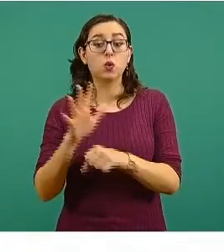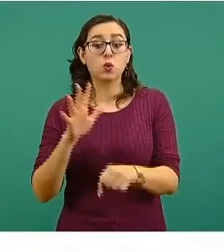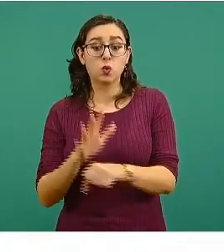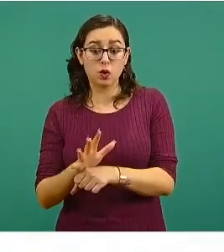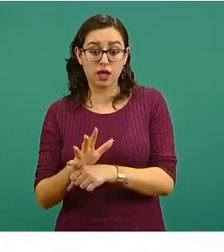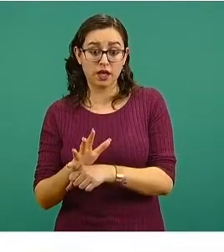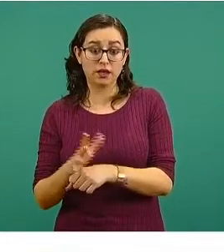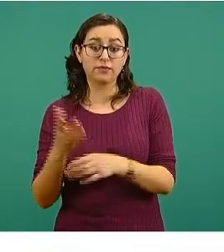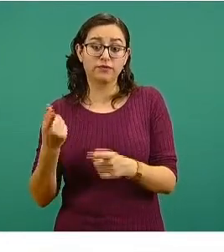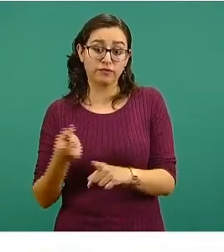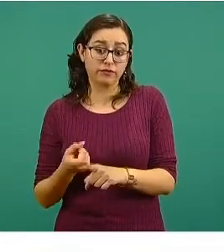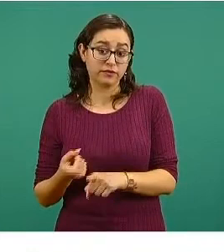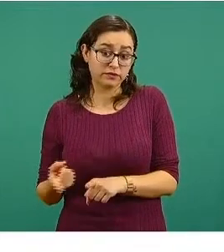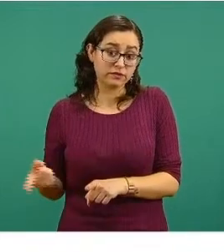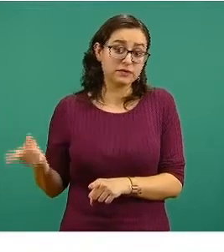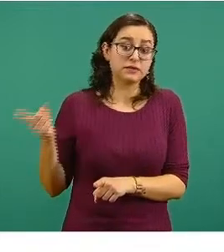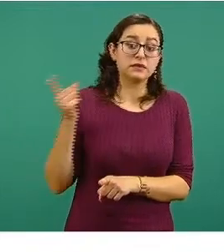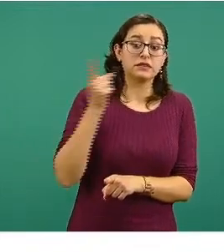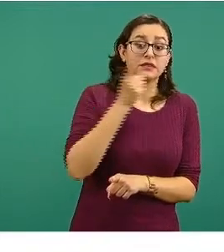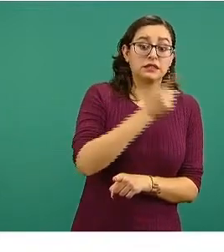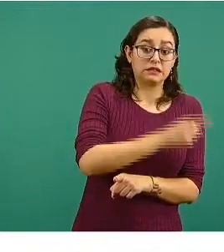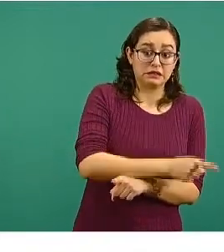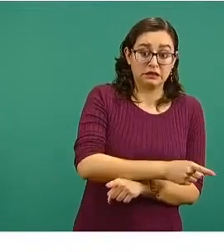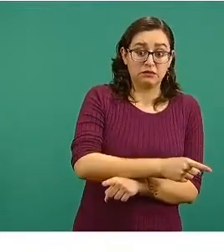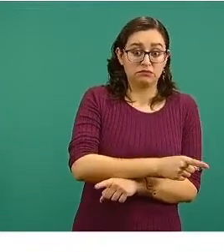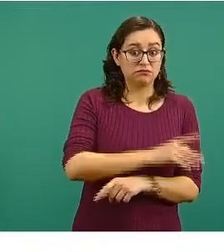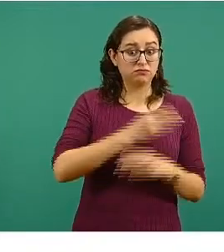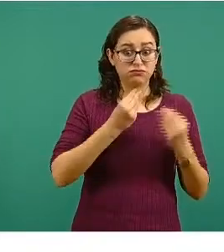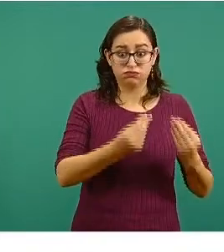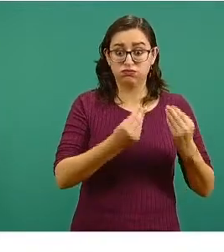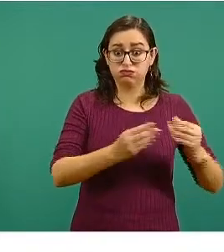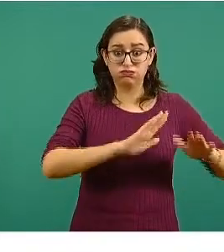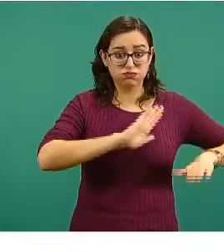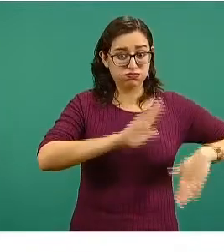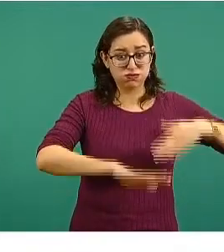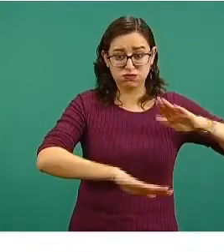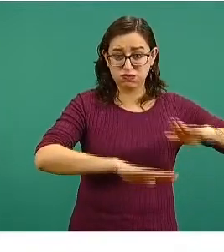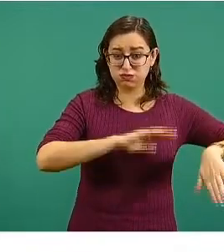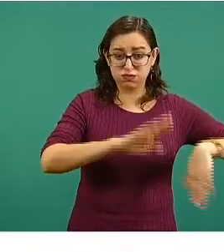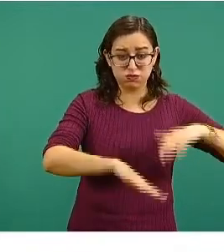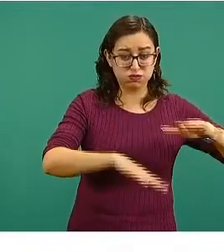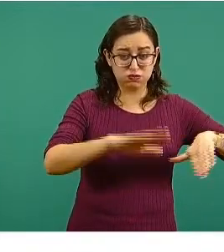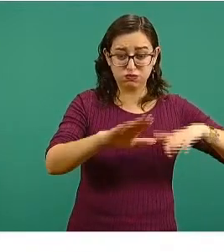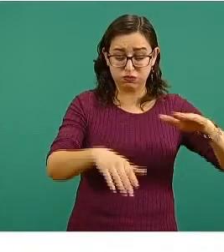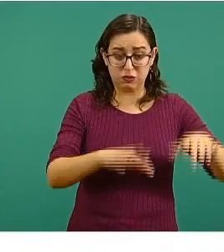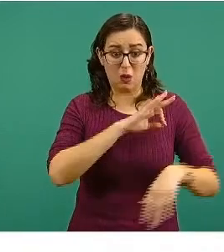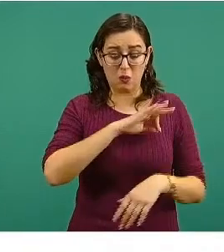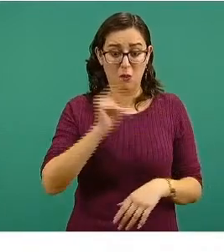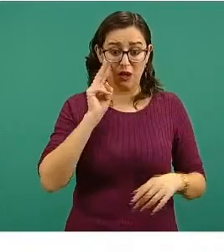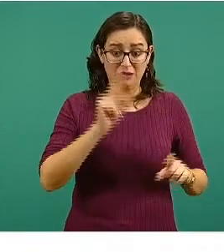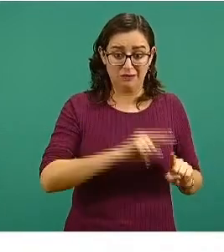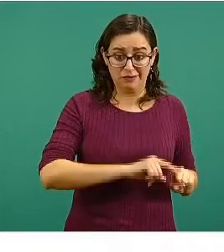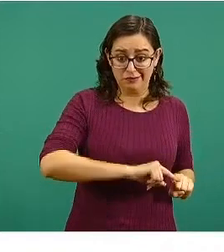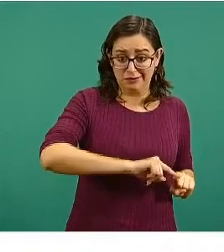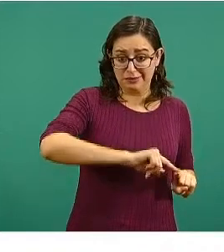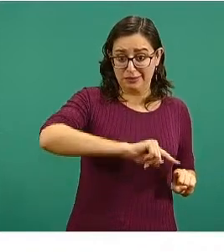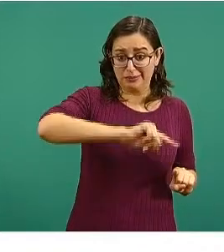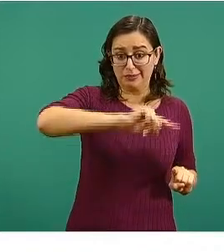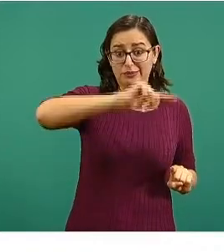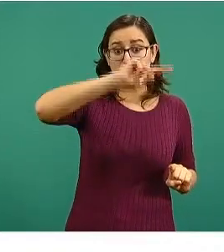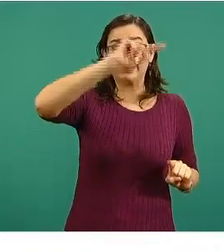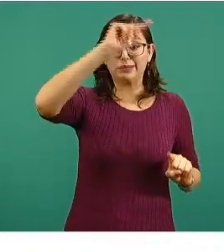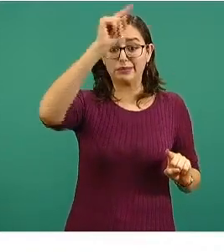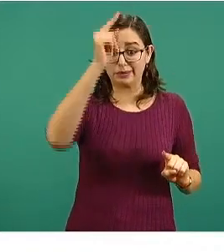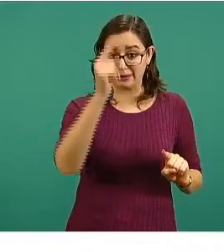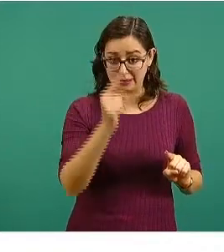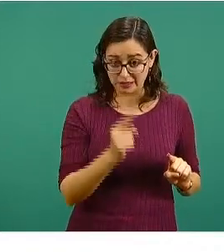crecieron las defunciones en la primera ola que tuvimos de esta epidemia, de esta pandemia